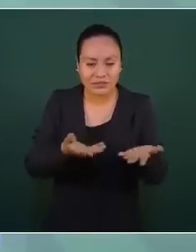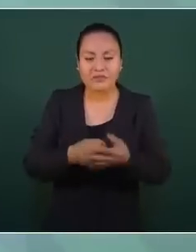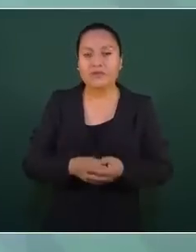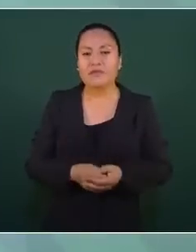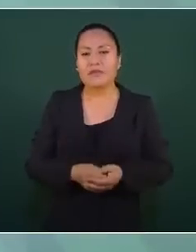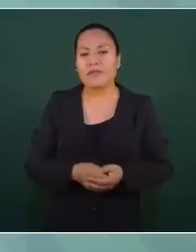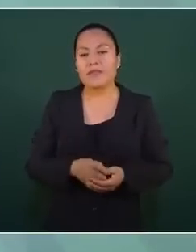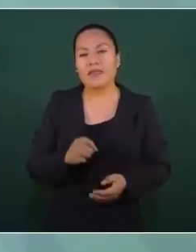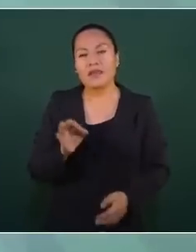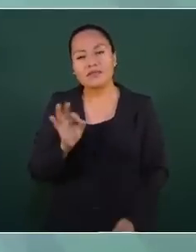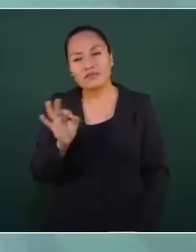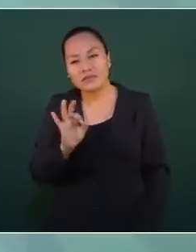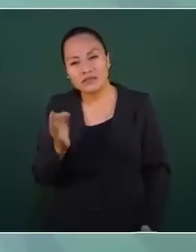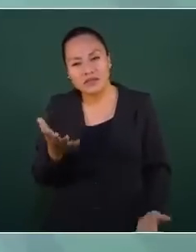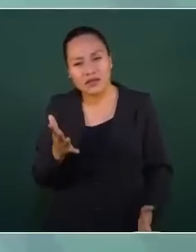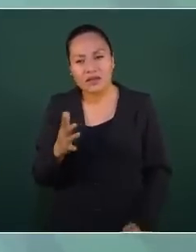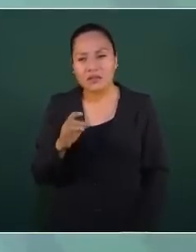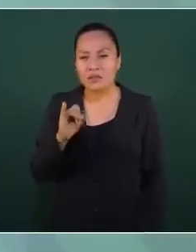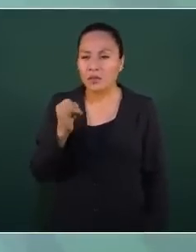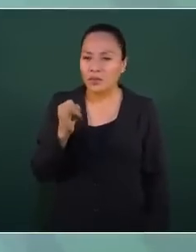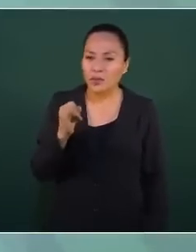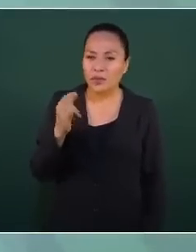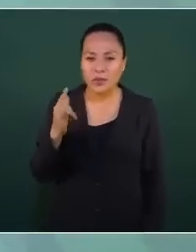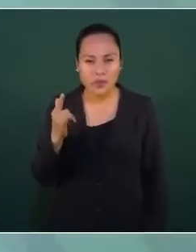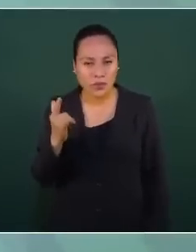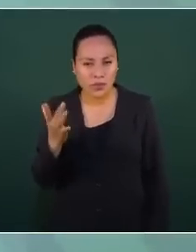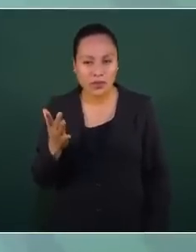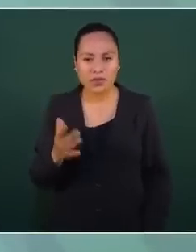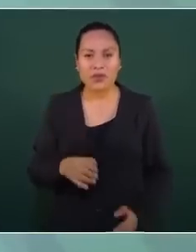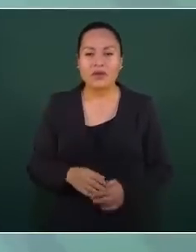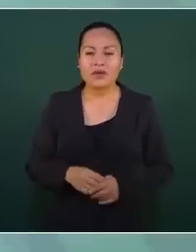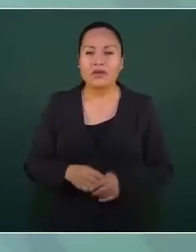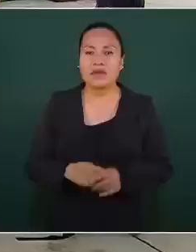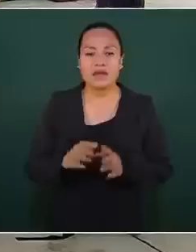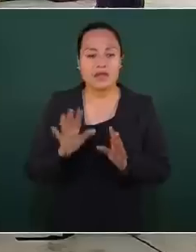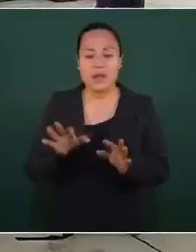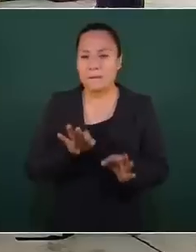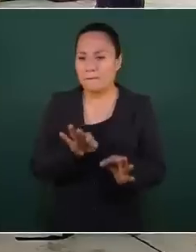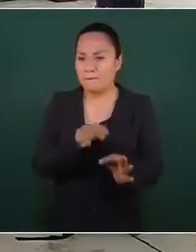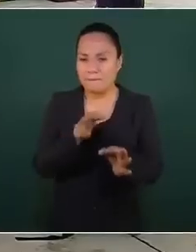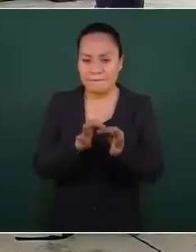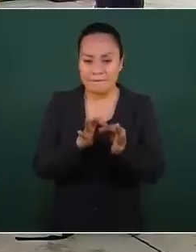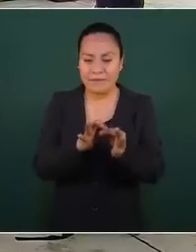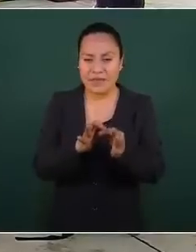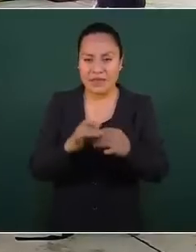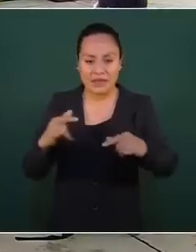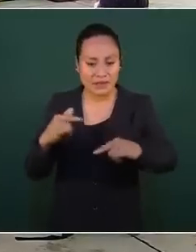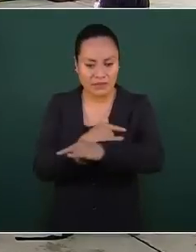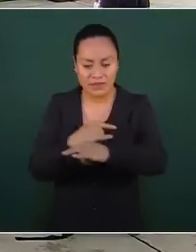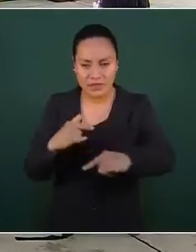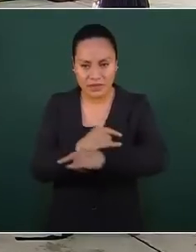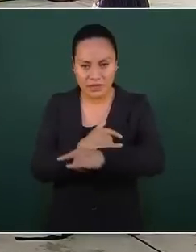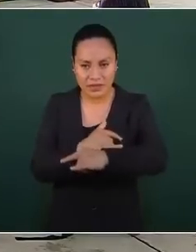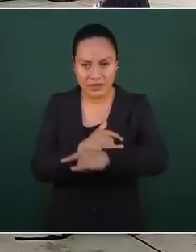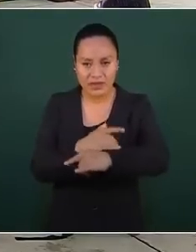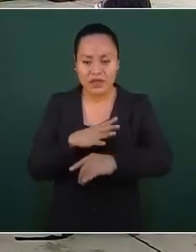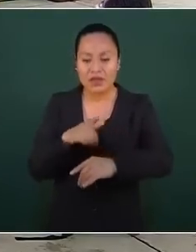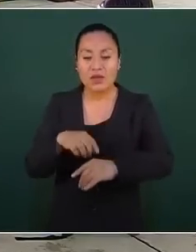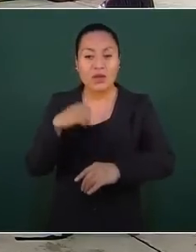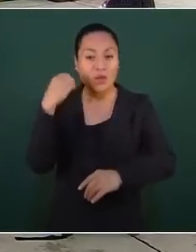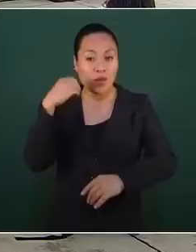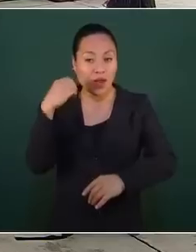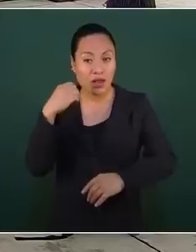calculamos que para junio, julio, vamos a tener terminada ya la carretera de Oaxaca a